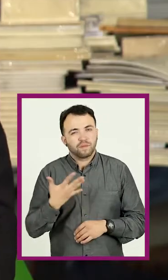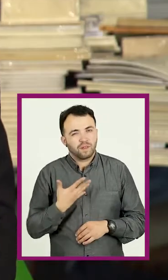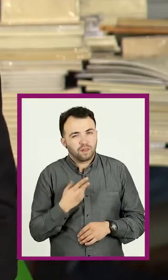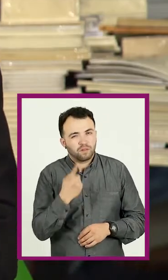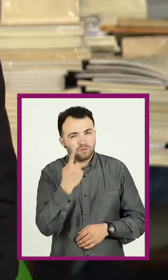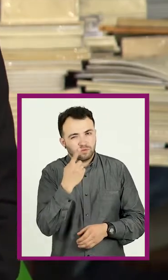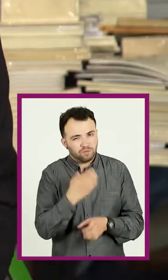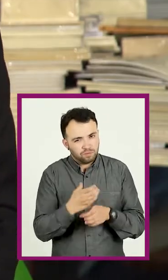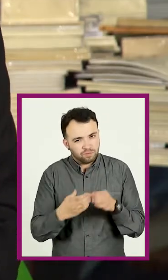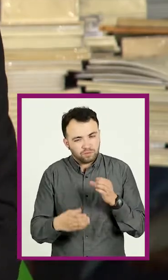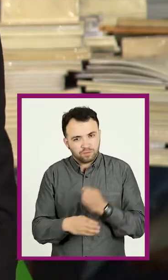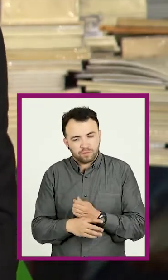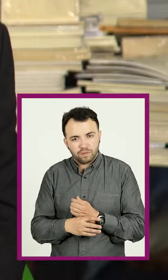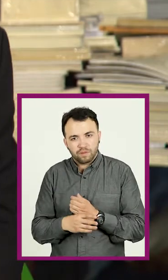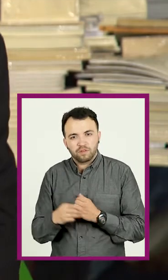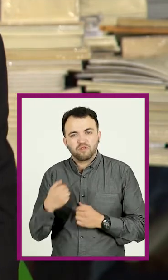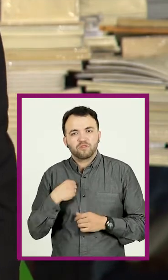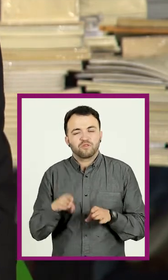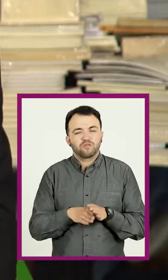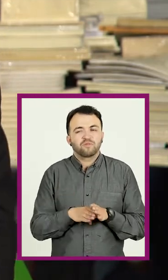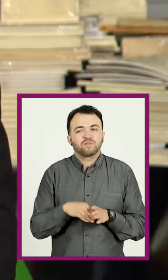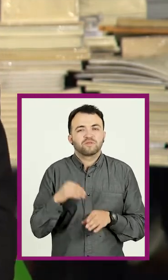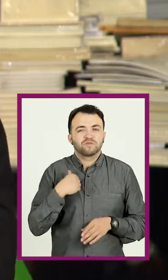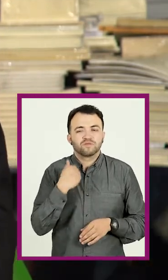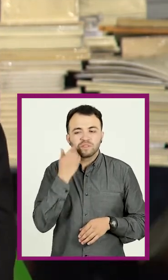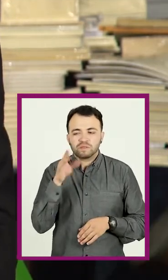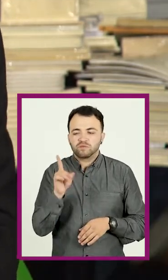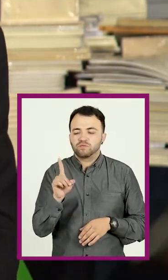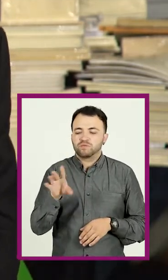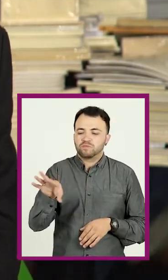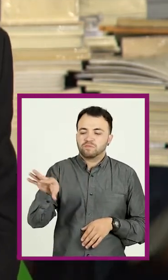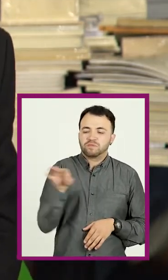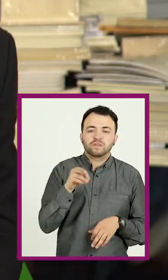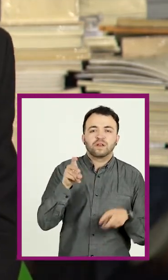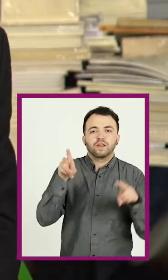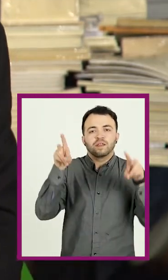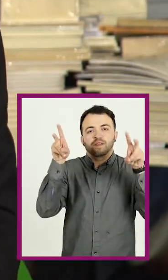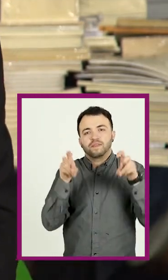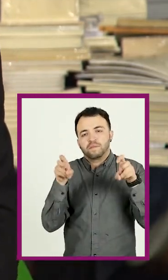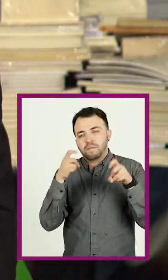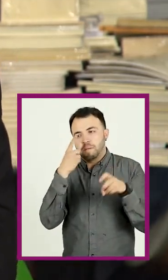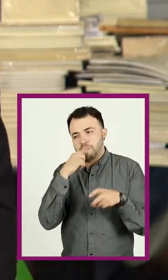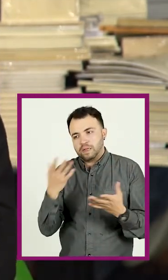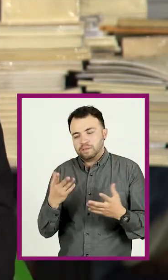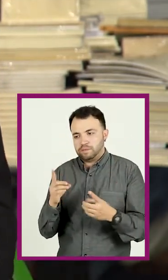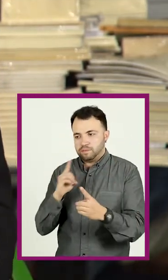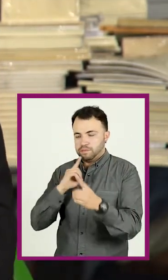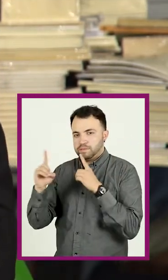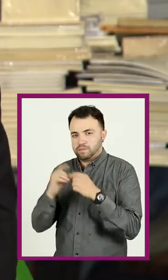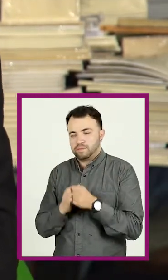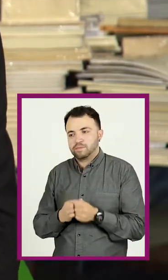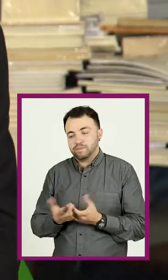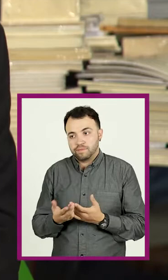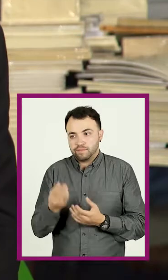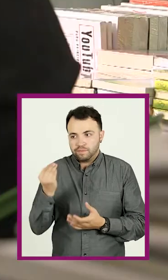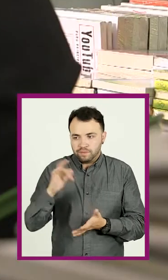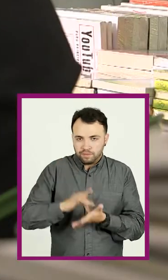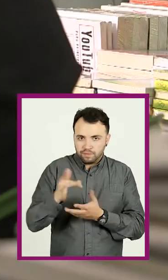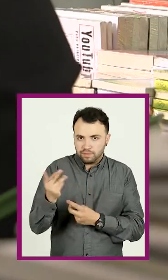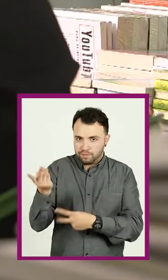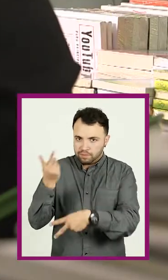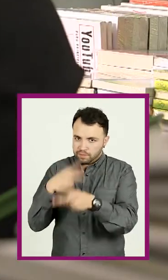Hay un asunto que vamos a tomar como pretexto para dialogar entre nosotros. En primer lugar, muchísimas gracias por estar con